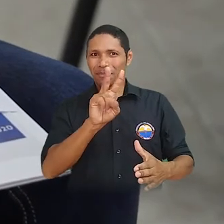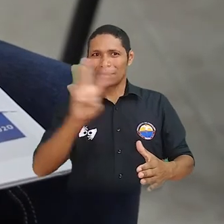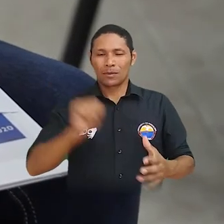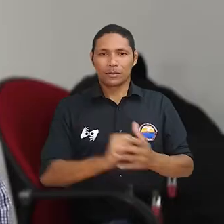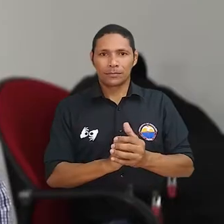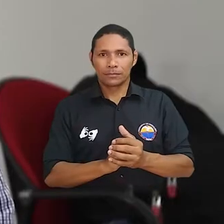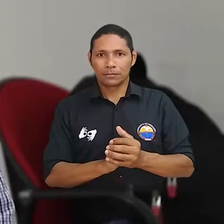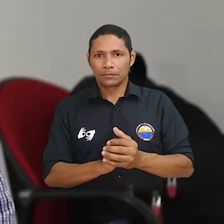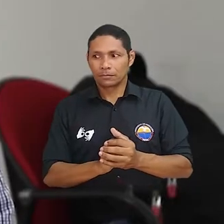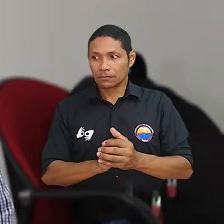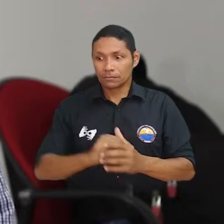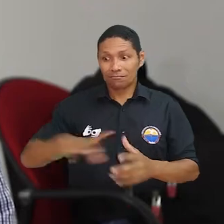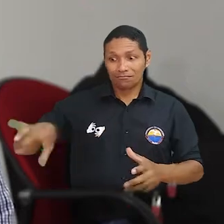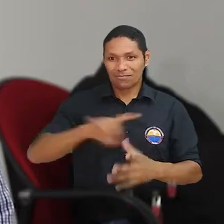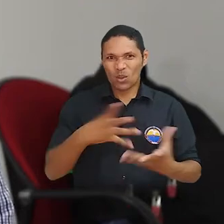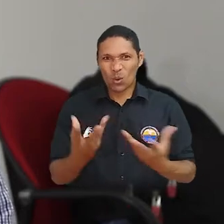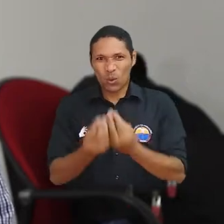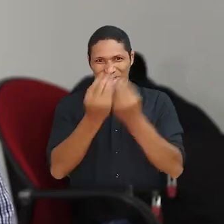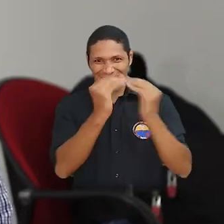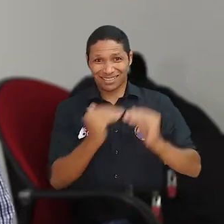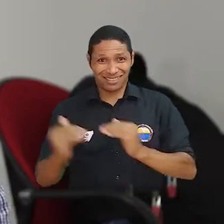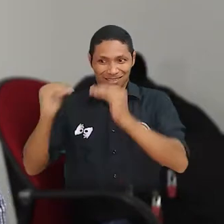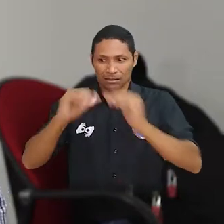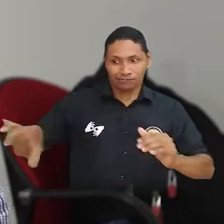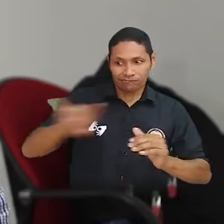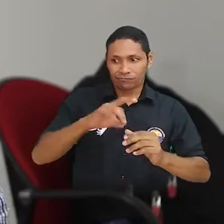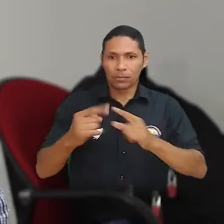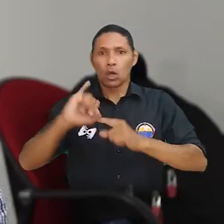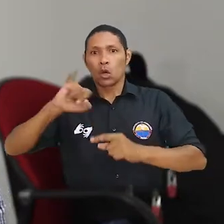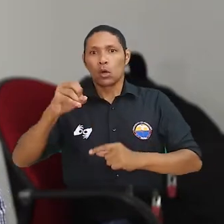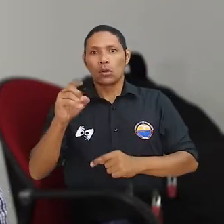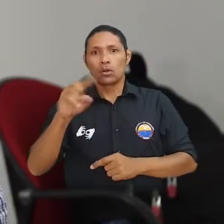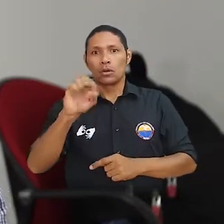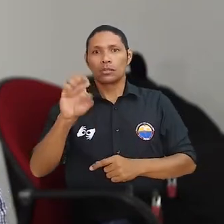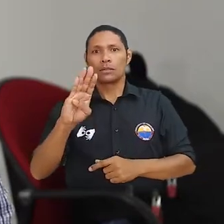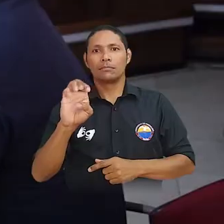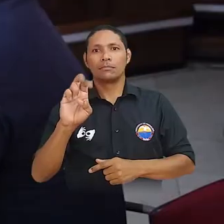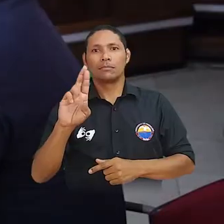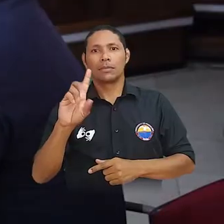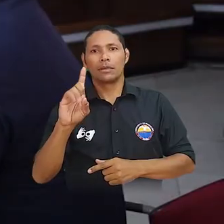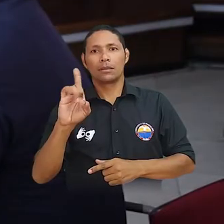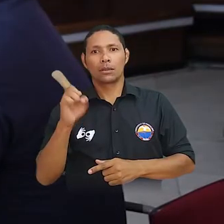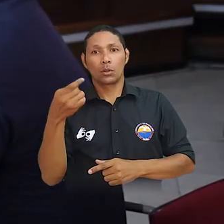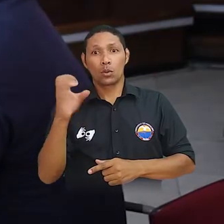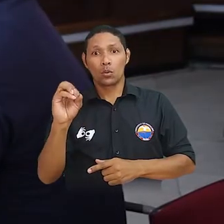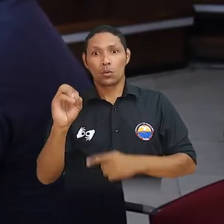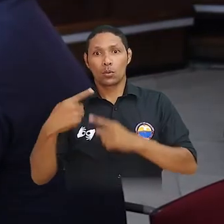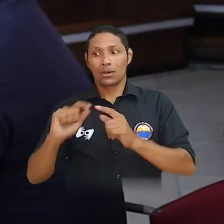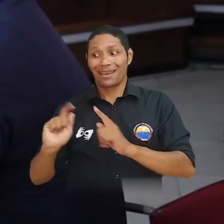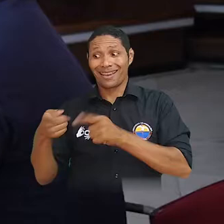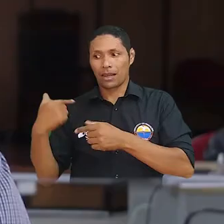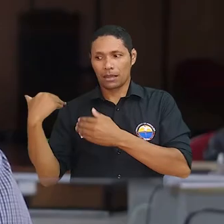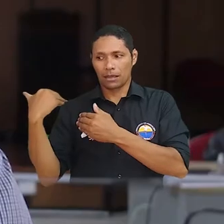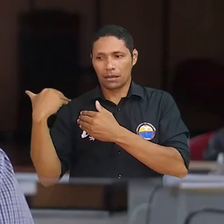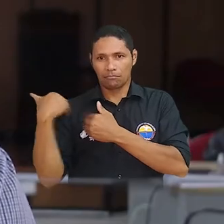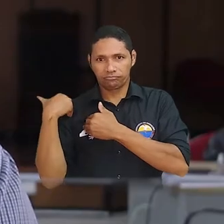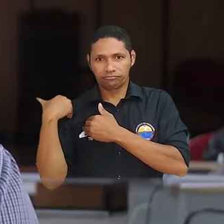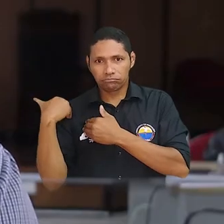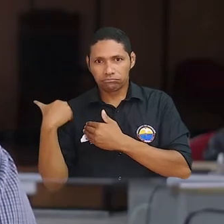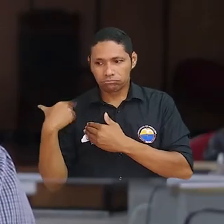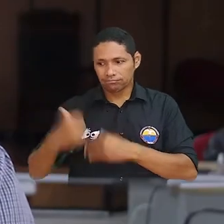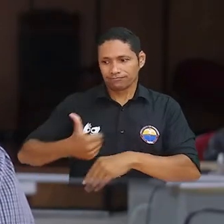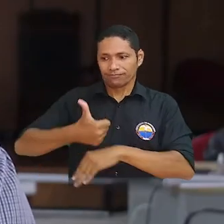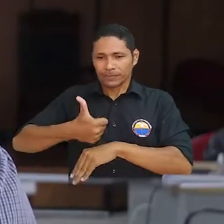del Consejo Superior, fue designado el representante del sector productivo, José Miguel Verdugo, quien presidirá el Comité. Esto es una